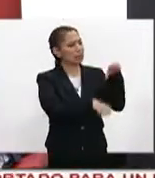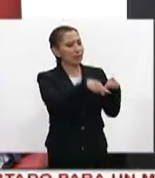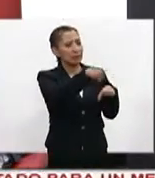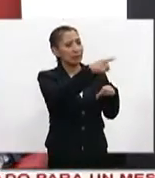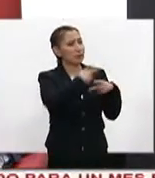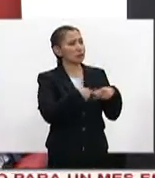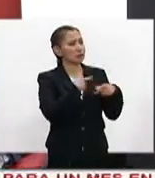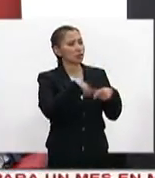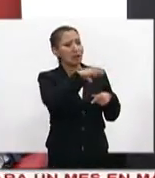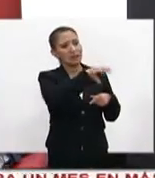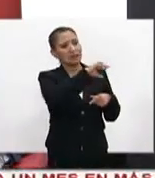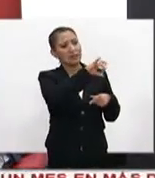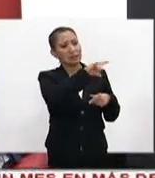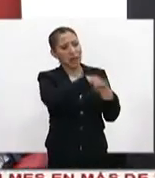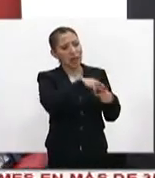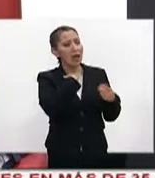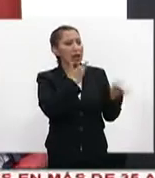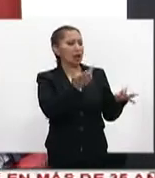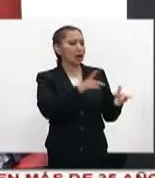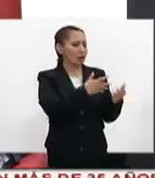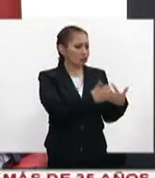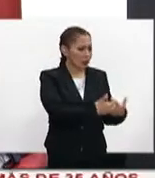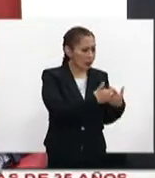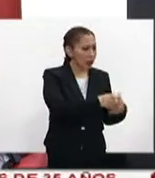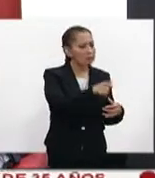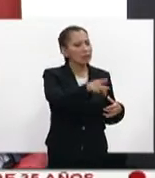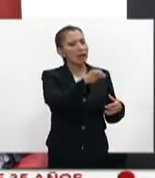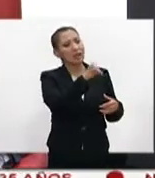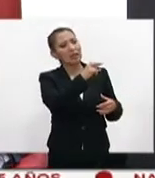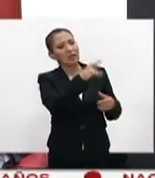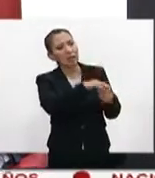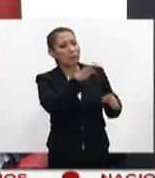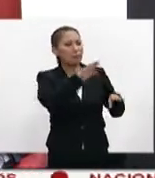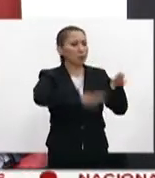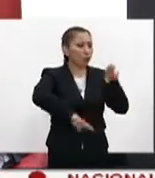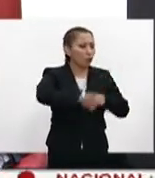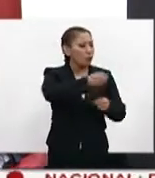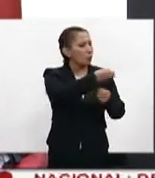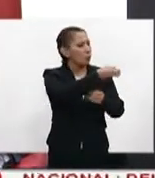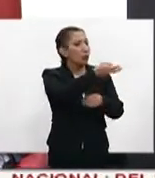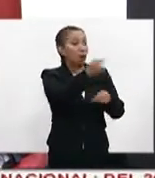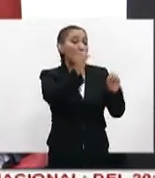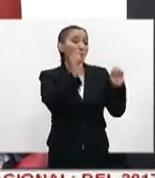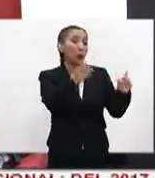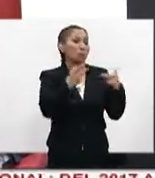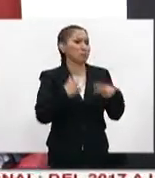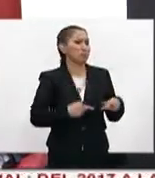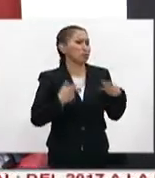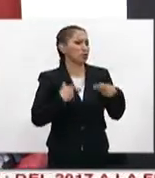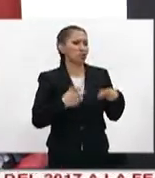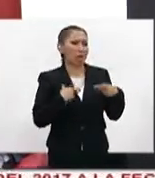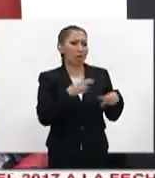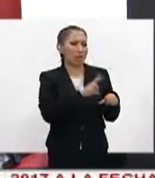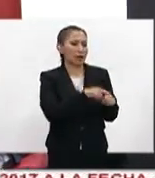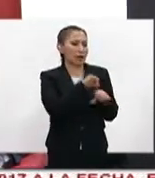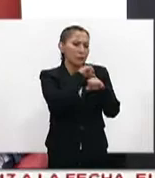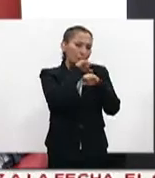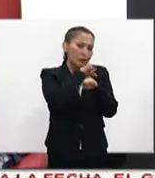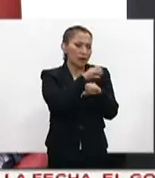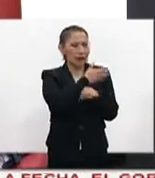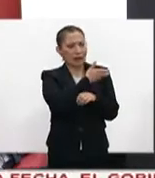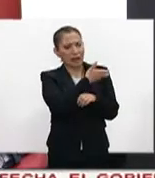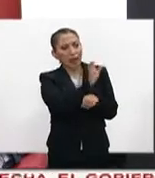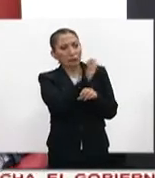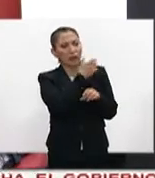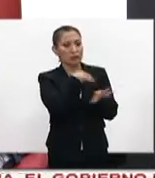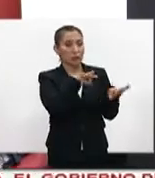la sociedad civil, personas morales, ingenieros, biólogos, o personas que aman el campo y